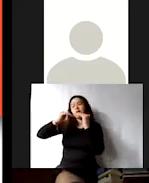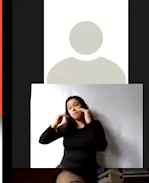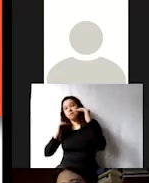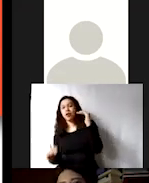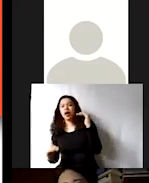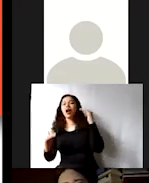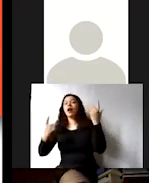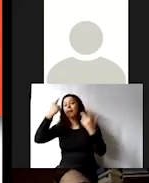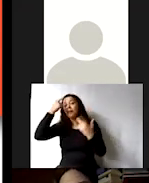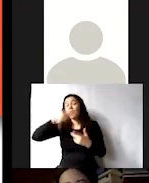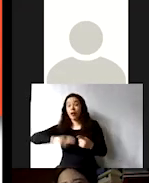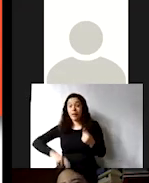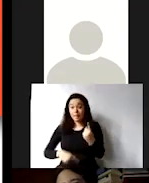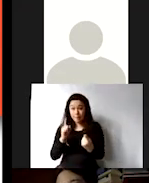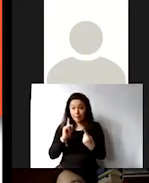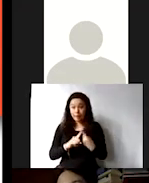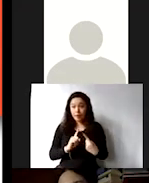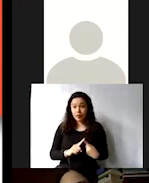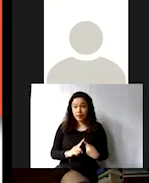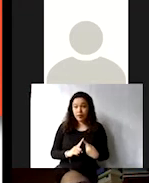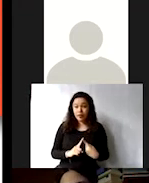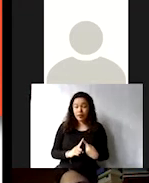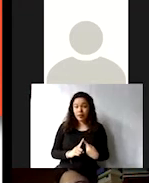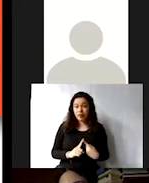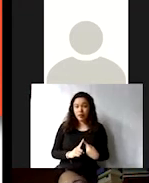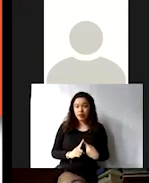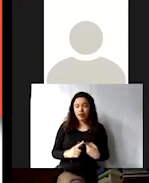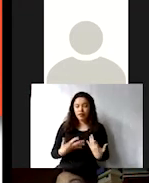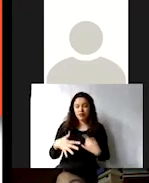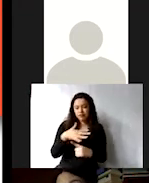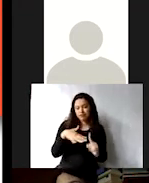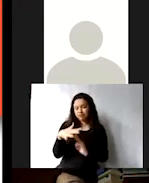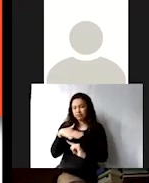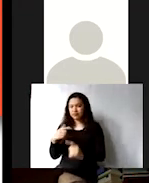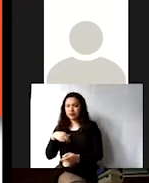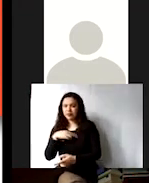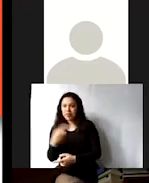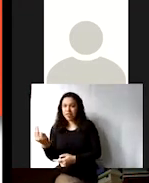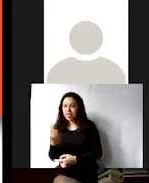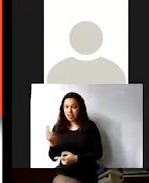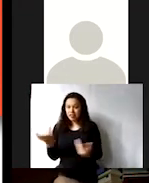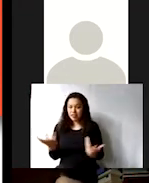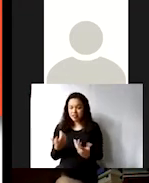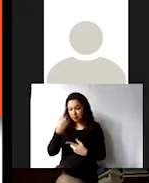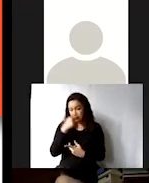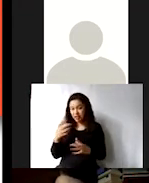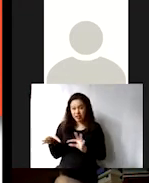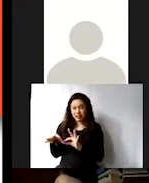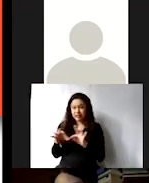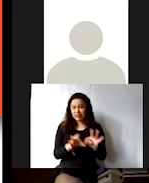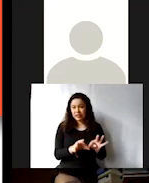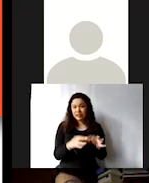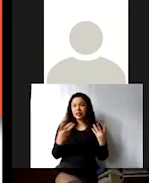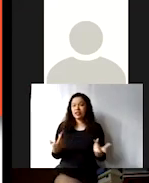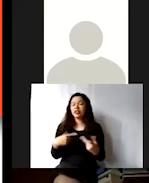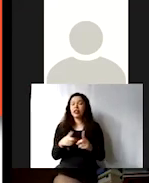para primero crear escenarios de dónde estamos, qué necesitamos hacer, qué nos lleva ahí, es el desarrollo sostenible,